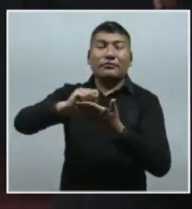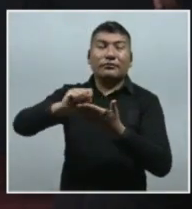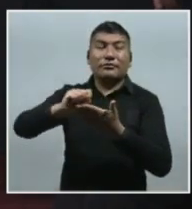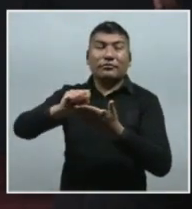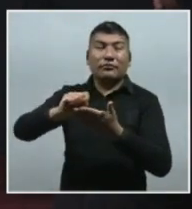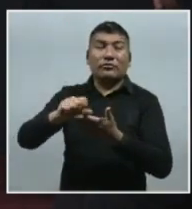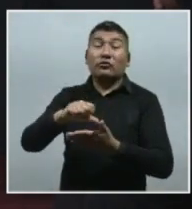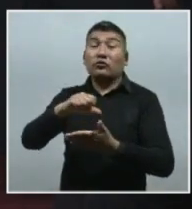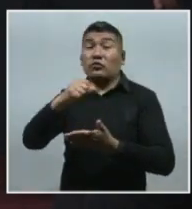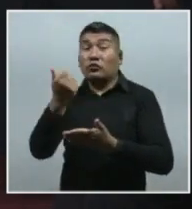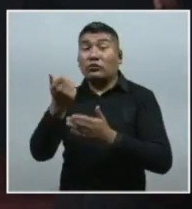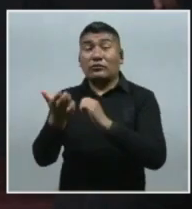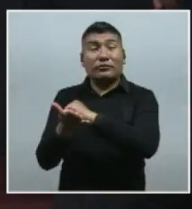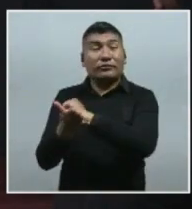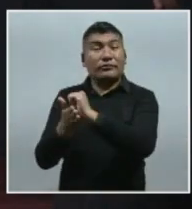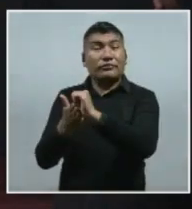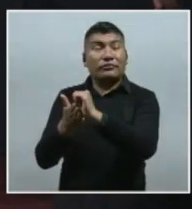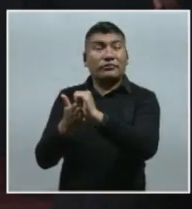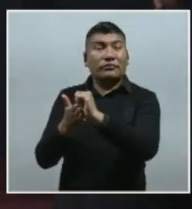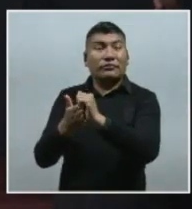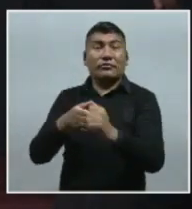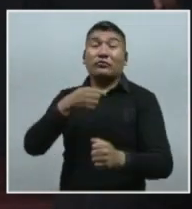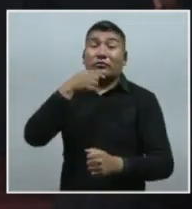otro Santo decía